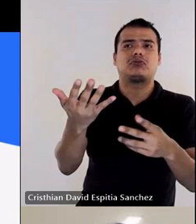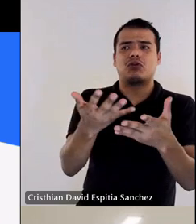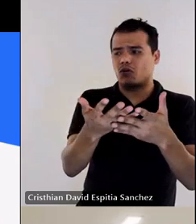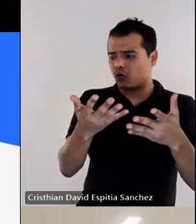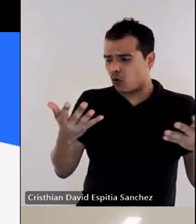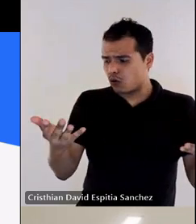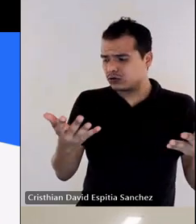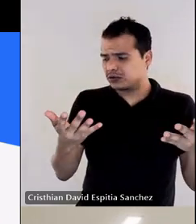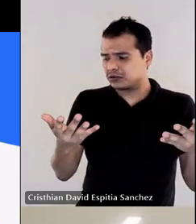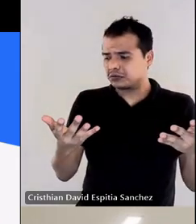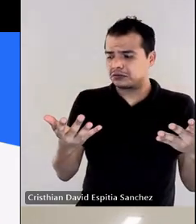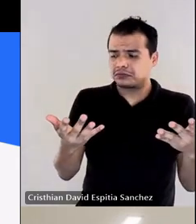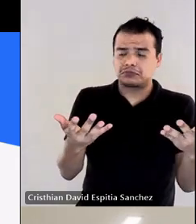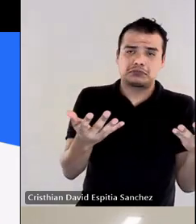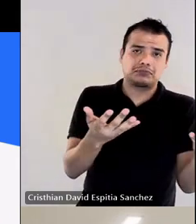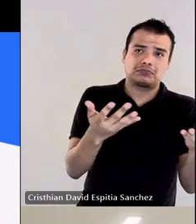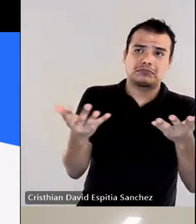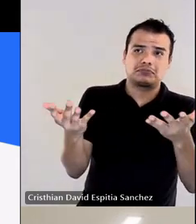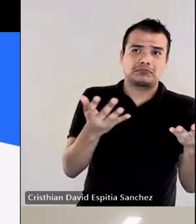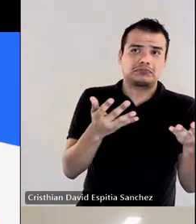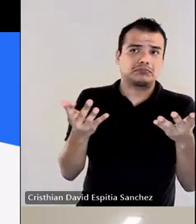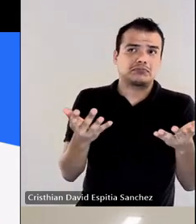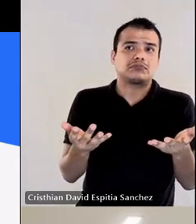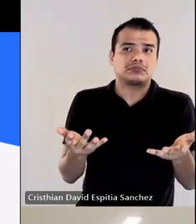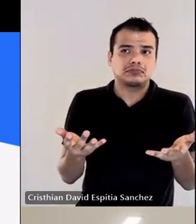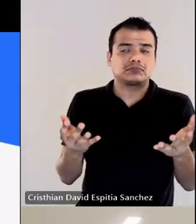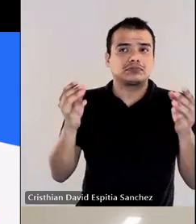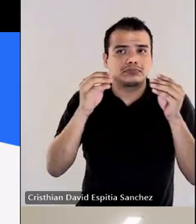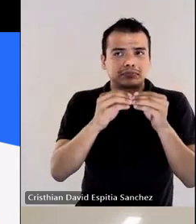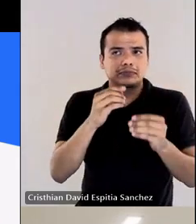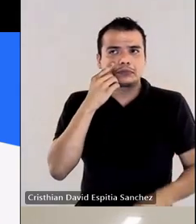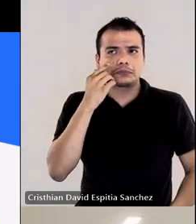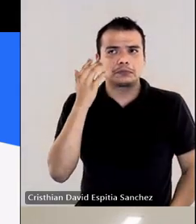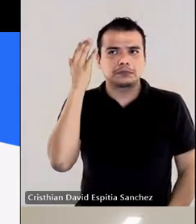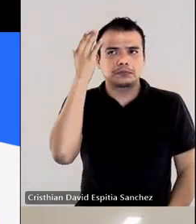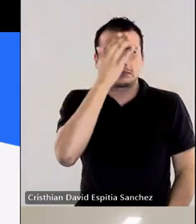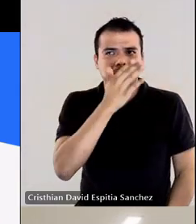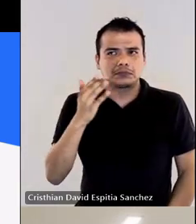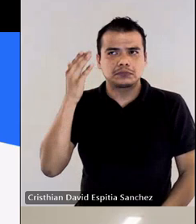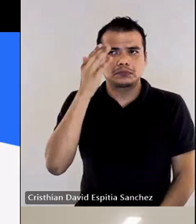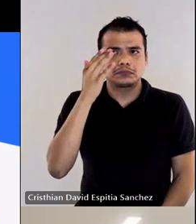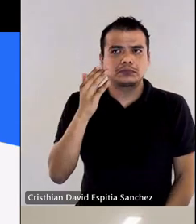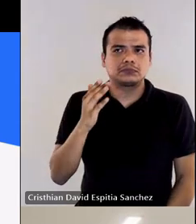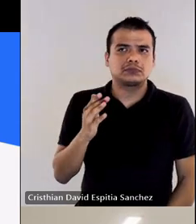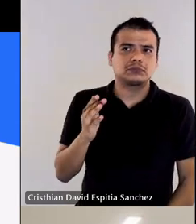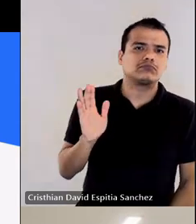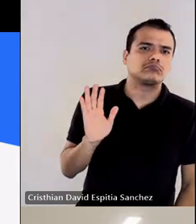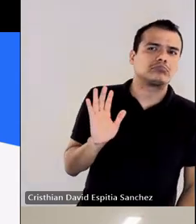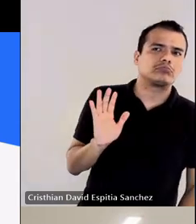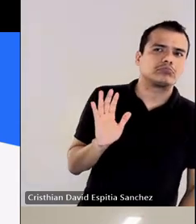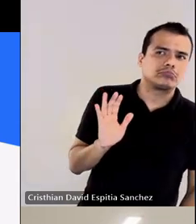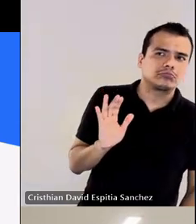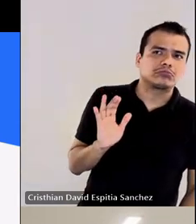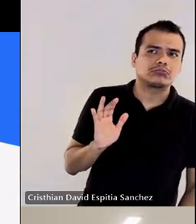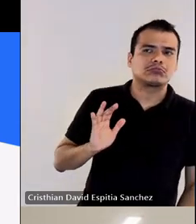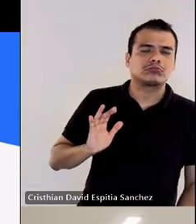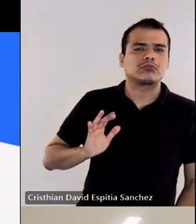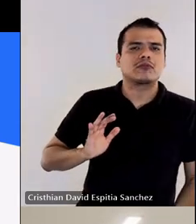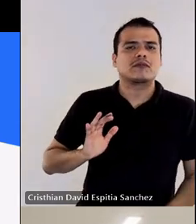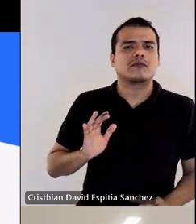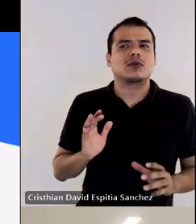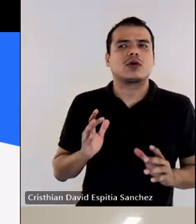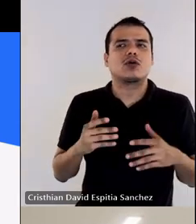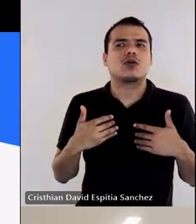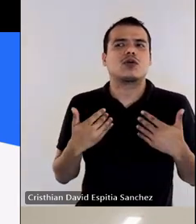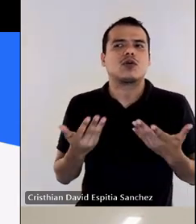las condiciones del lugar. Evaluar la situación. Si este paciente, bueno, ¿qué hacemos? ¿Será que él por la condición